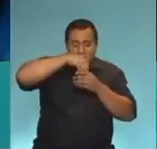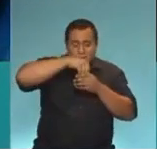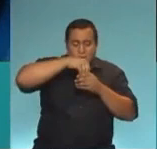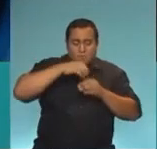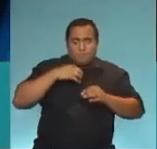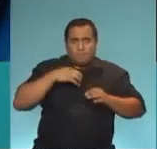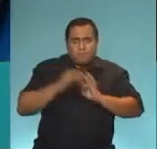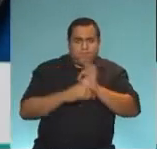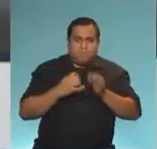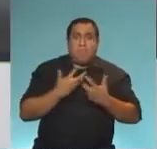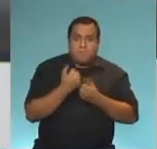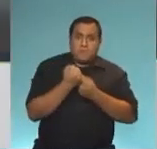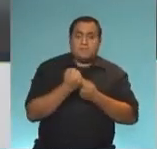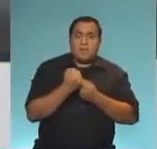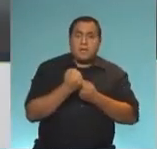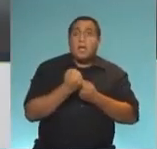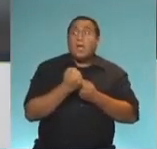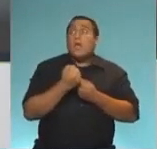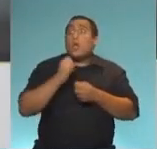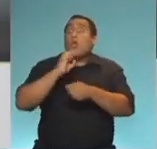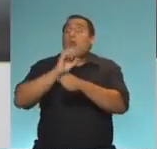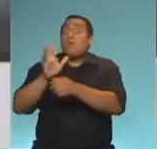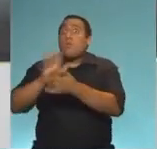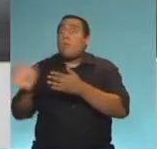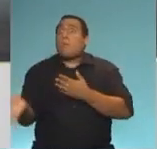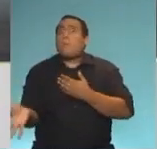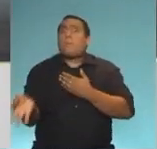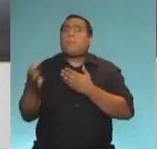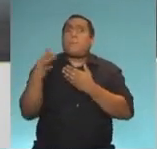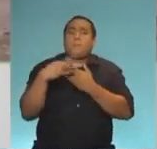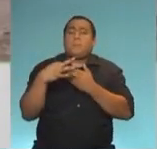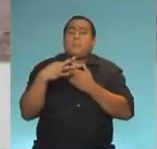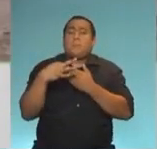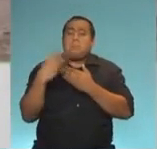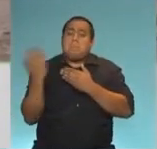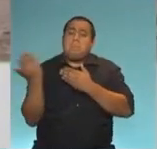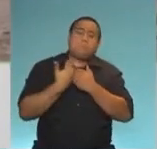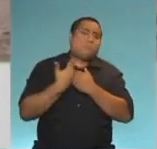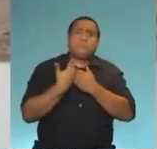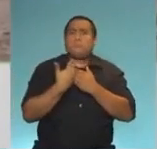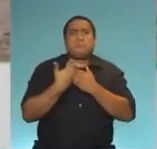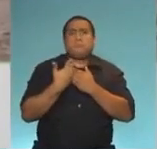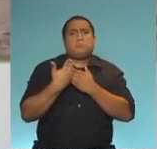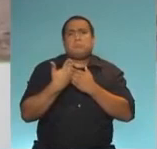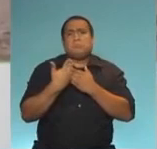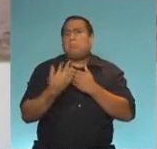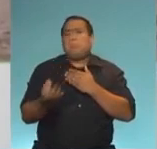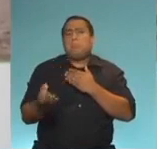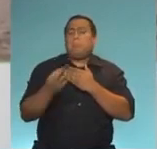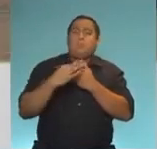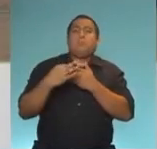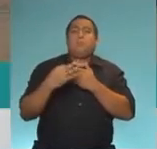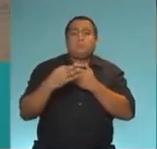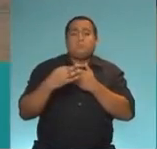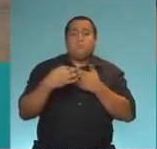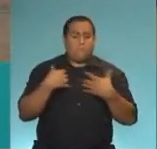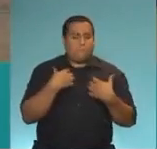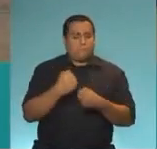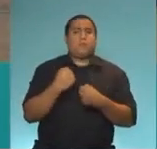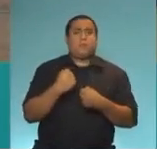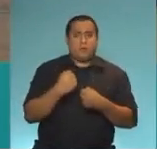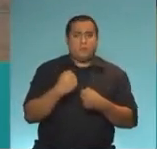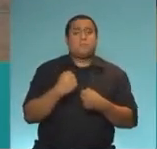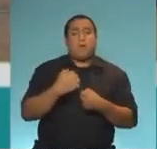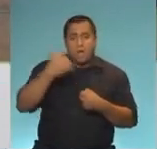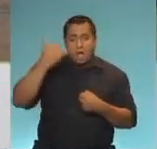vista de que estos cambios en el genoma del virus no hacen que escape a los mecanismos inmunológicos habituales